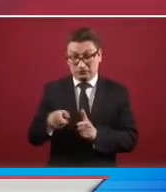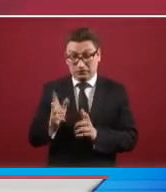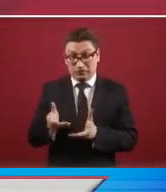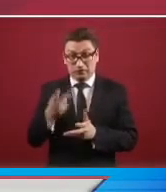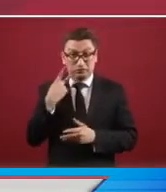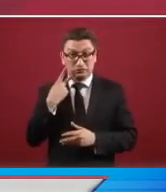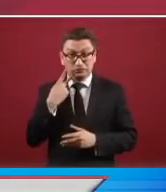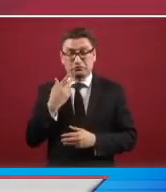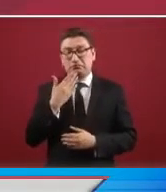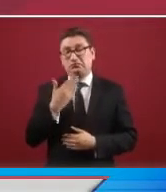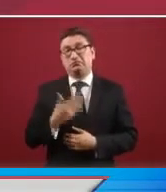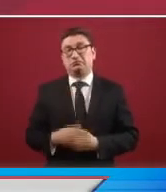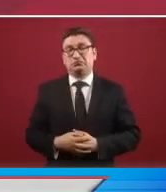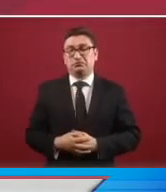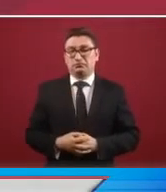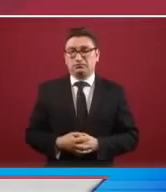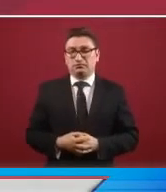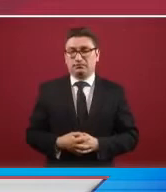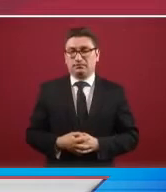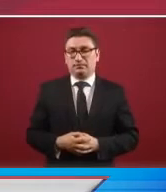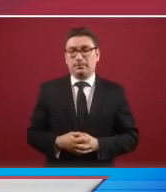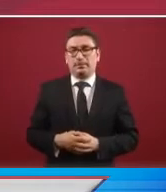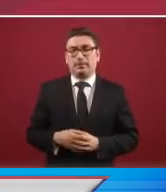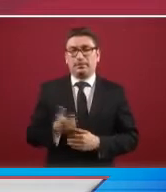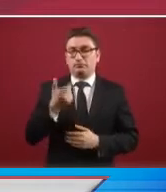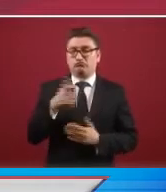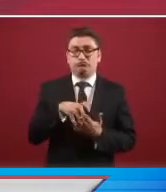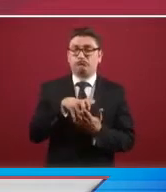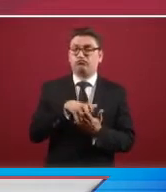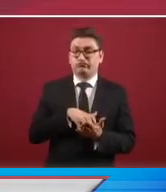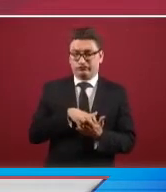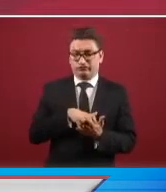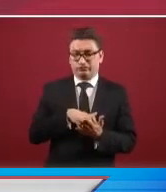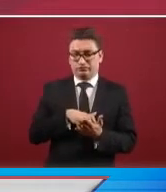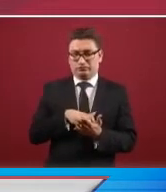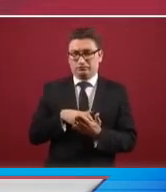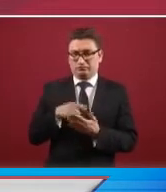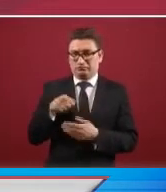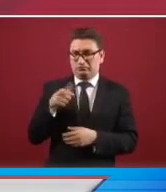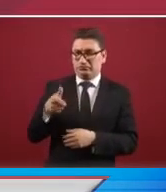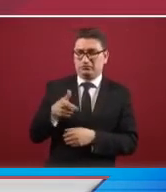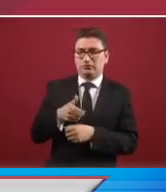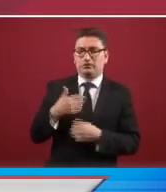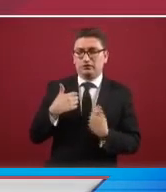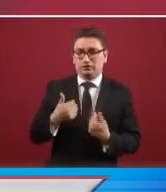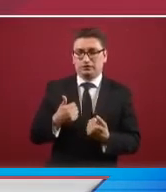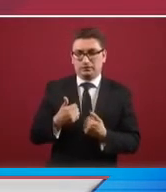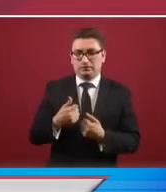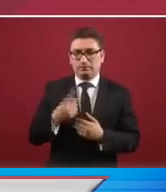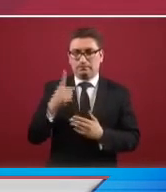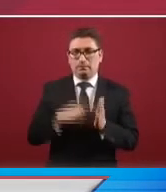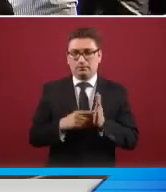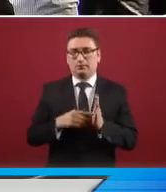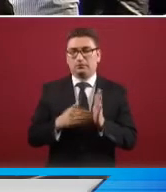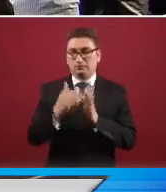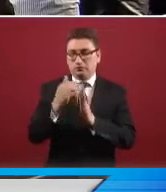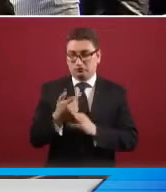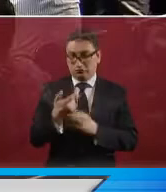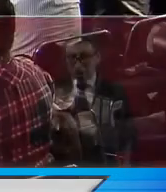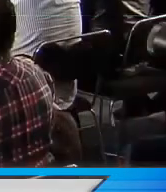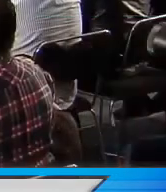Presupuesto de Morena. Estamos hablando de un ahorro, según entiendo, de cerca de 1,000 millones de